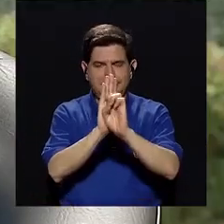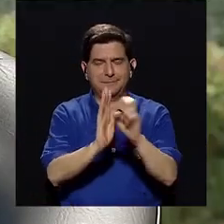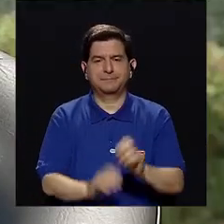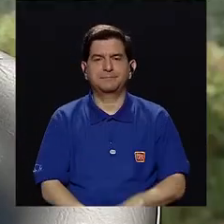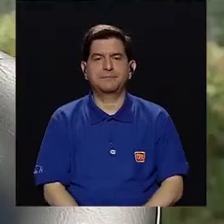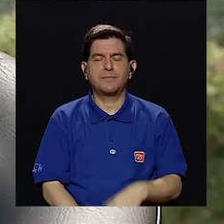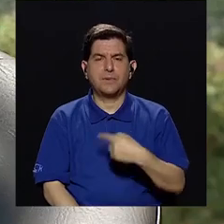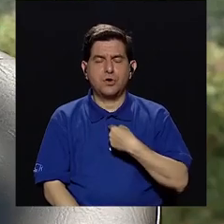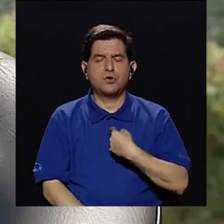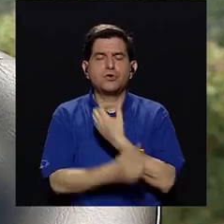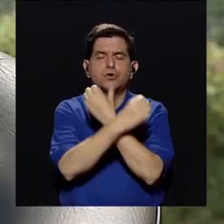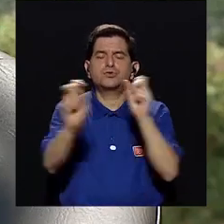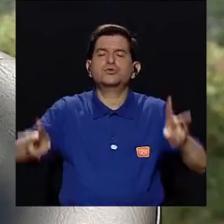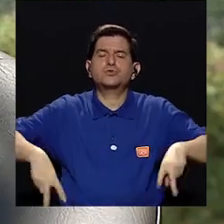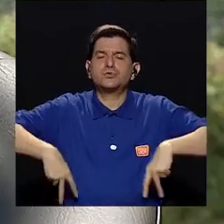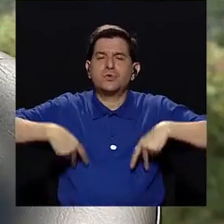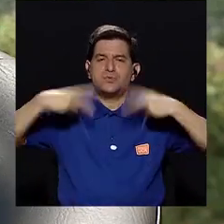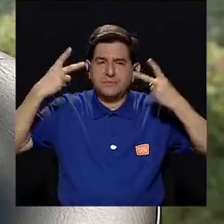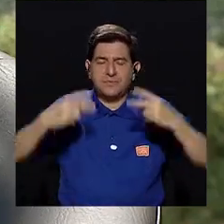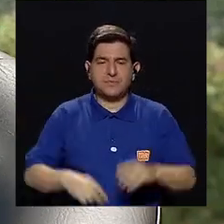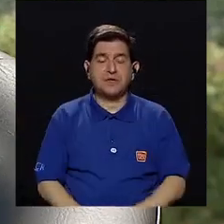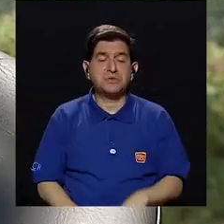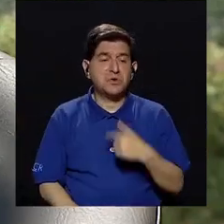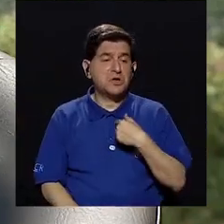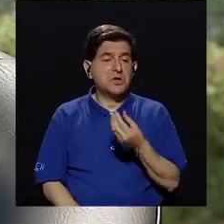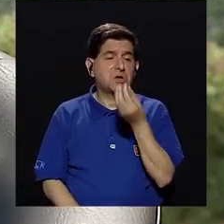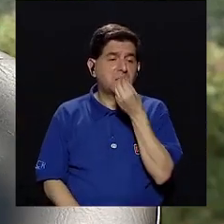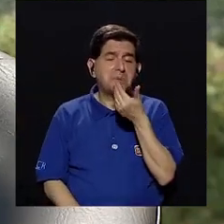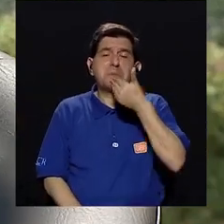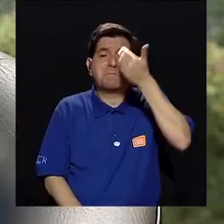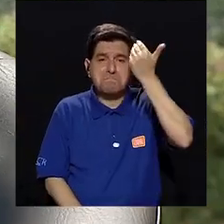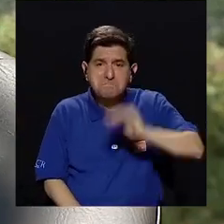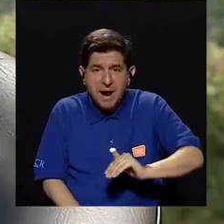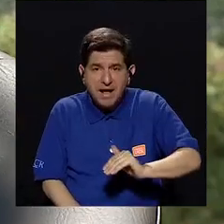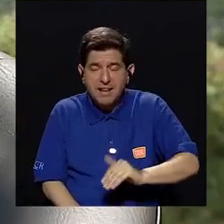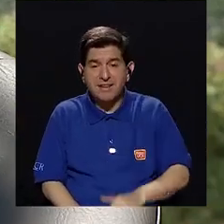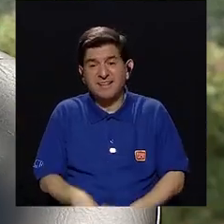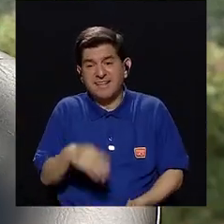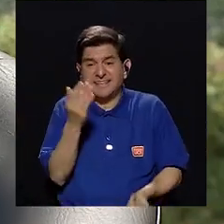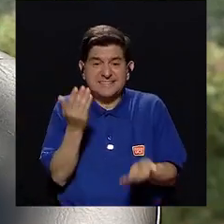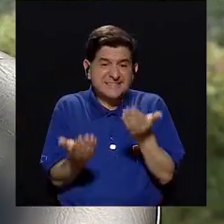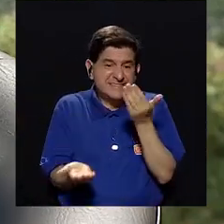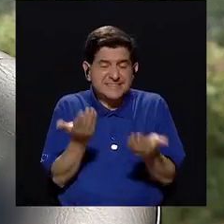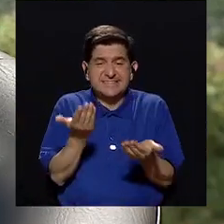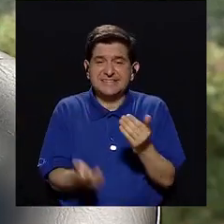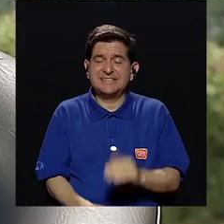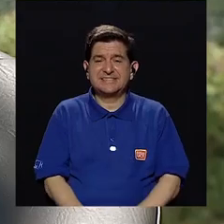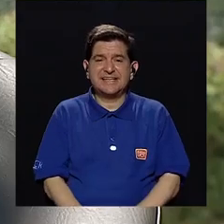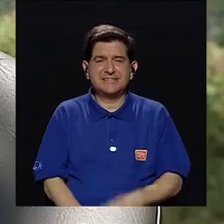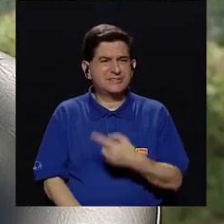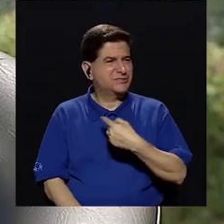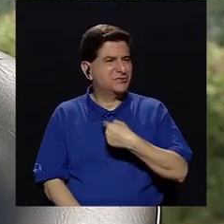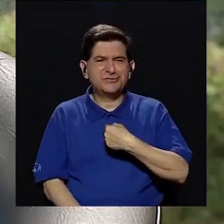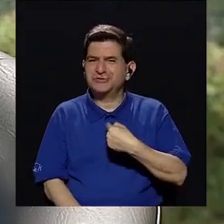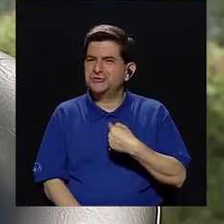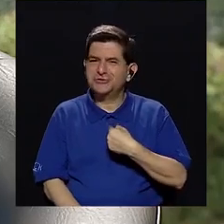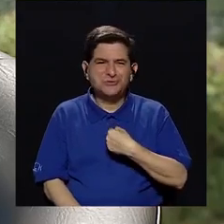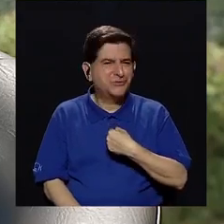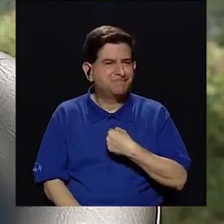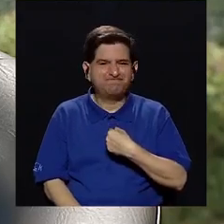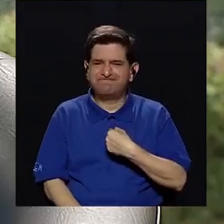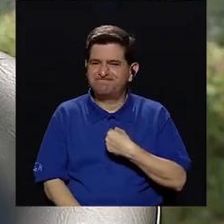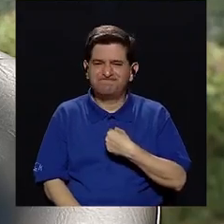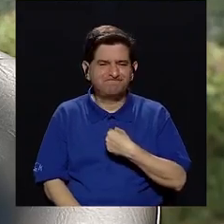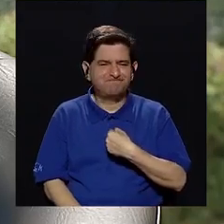yo por ejemplo que soy sobreviviente vengo y me alimento mal pues tal vez eso no es algo que no estoy